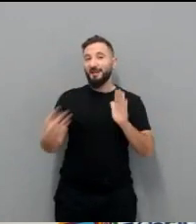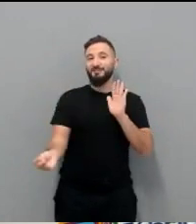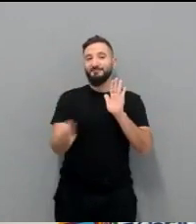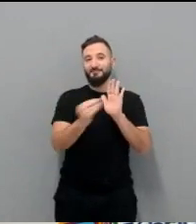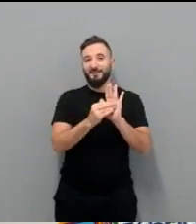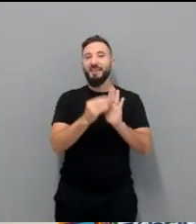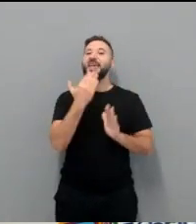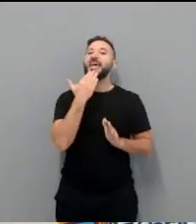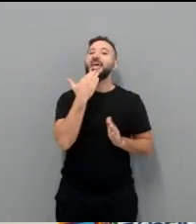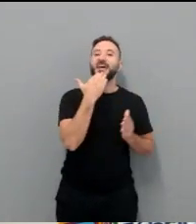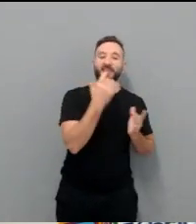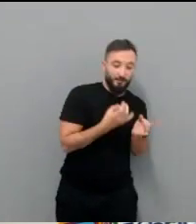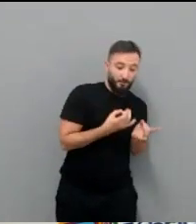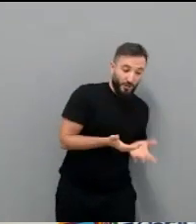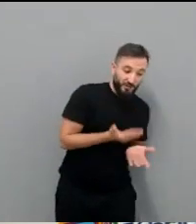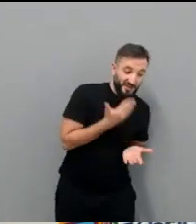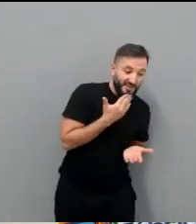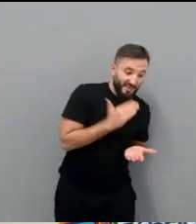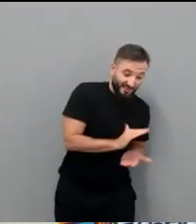muy tempranas.